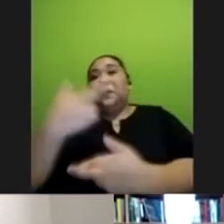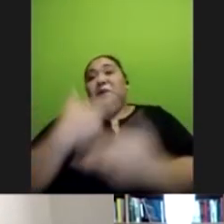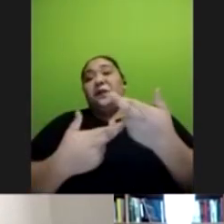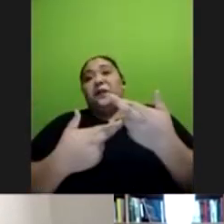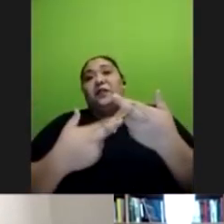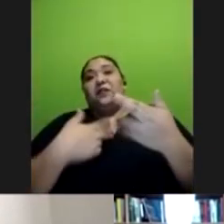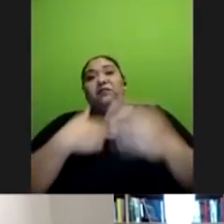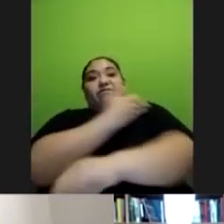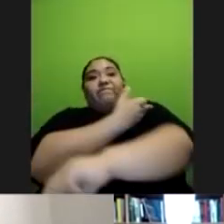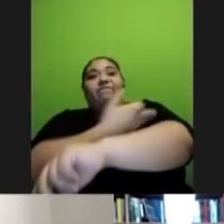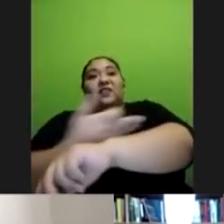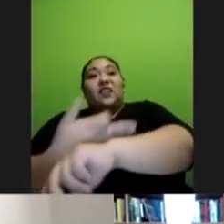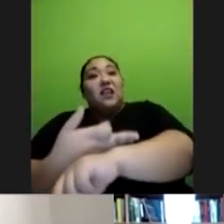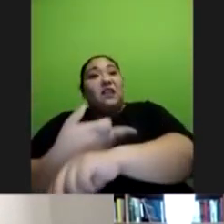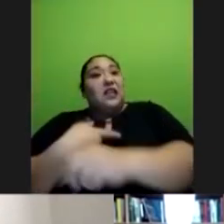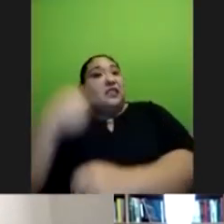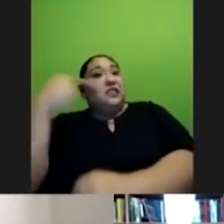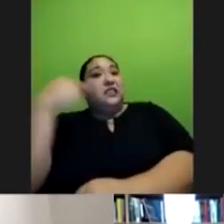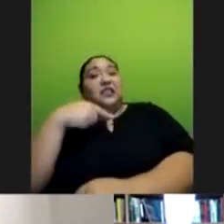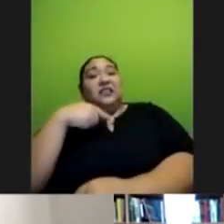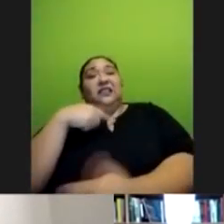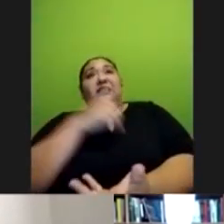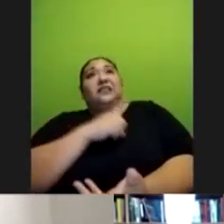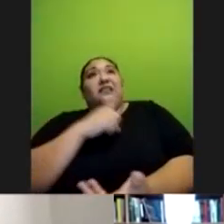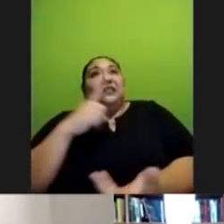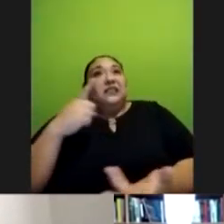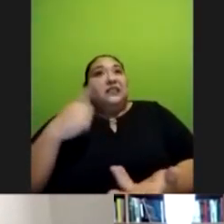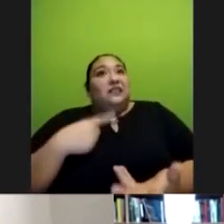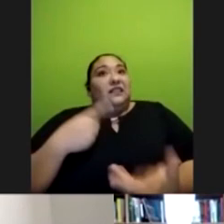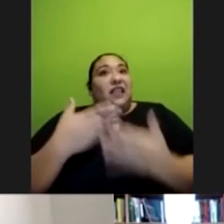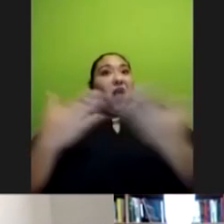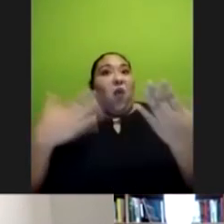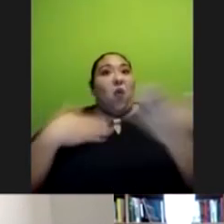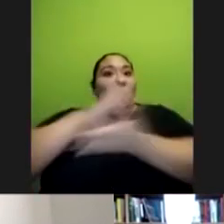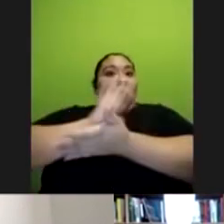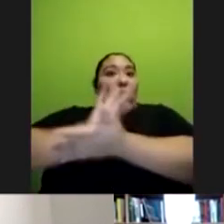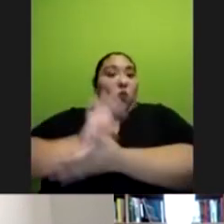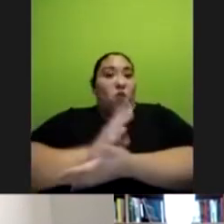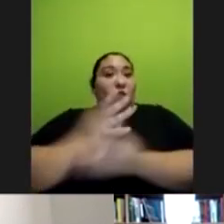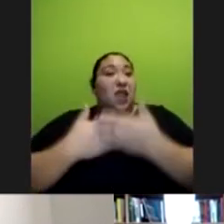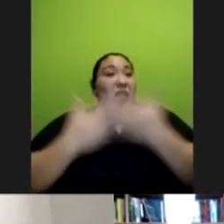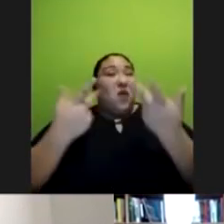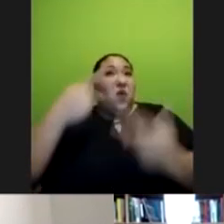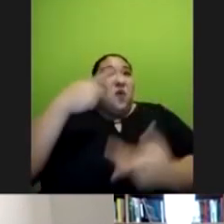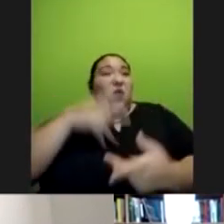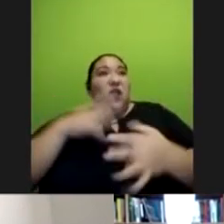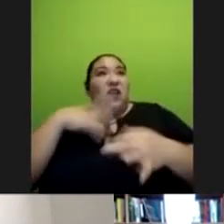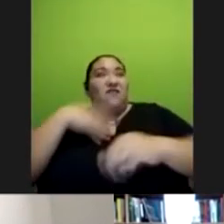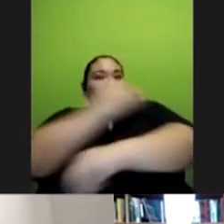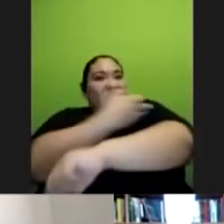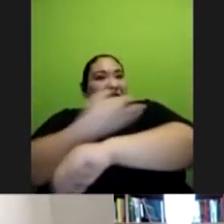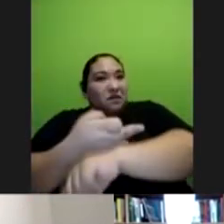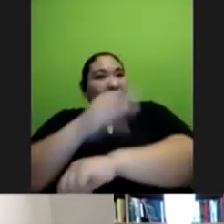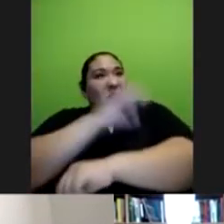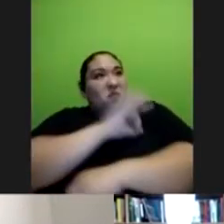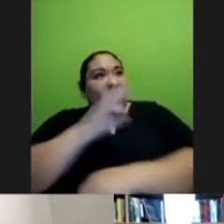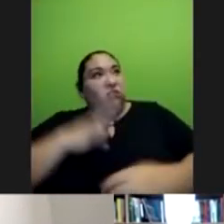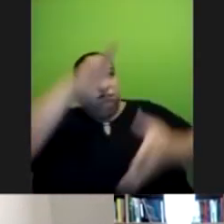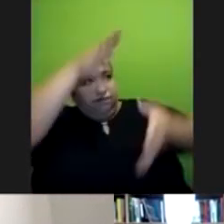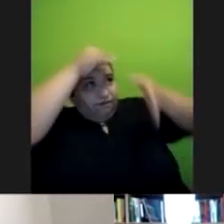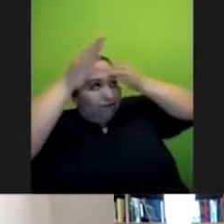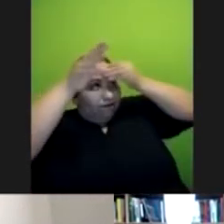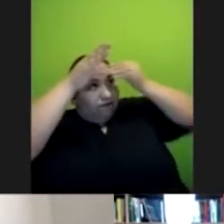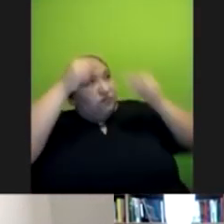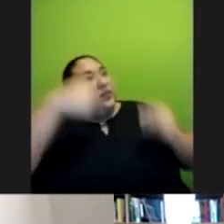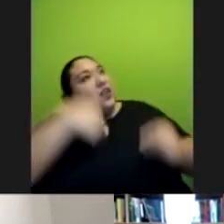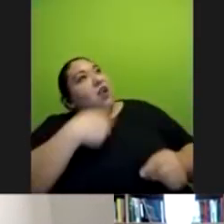a partir de ahí, de tener como esa base segura, puede uno después salir al mundo, explorar y después regresar porque sabe que eso